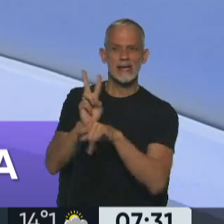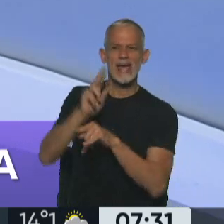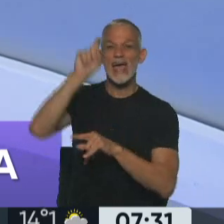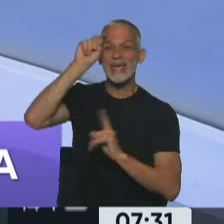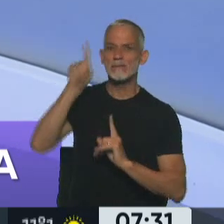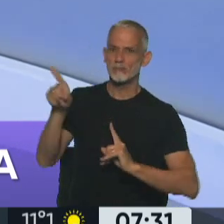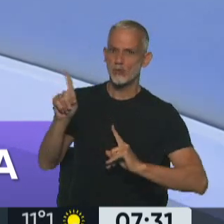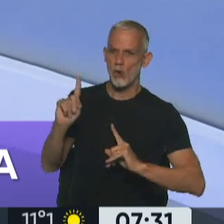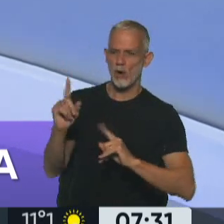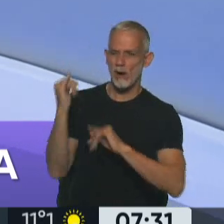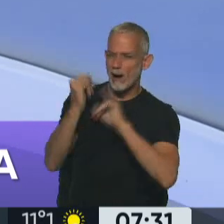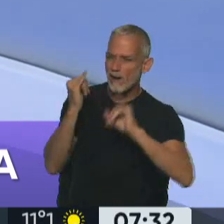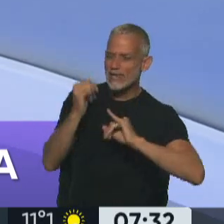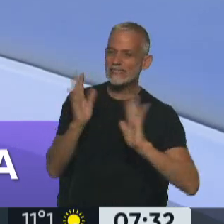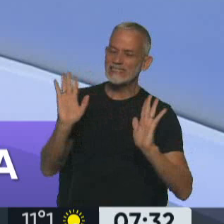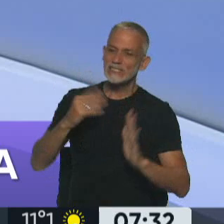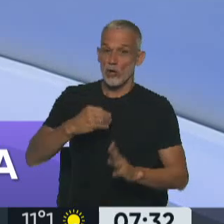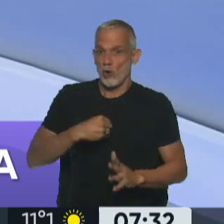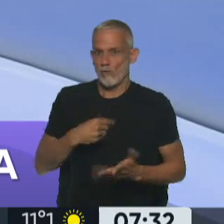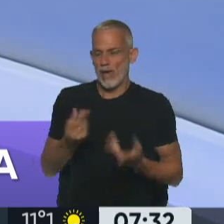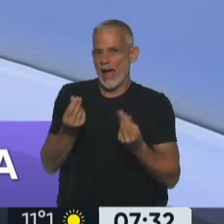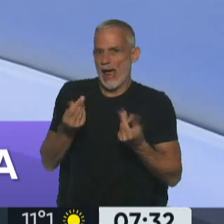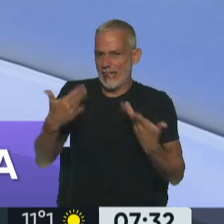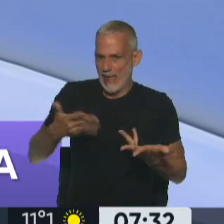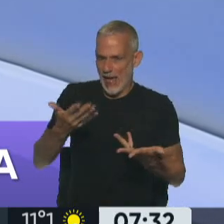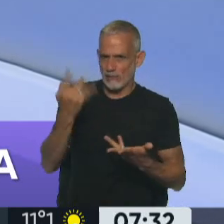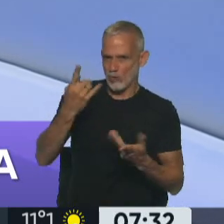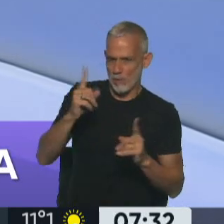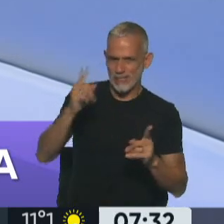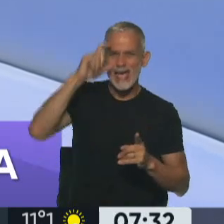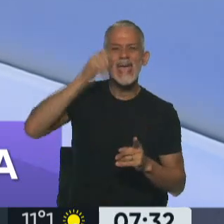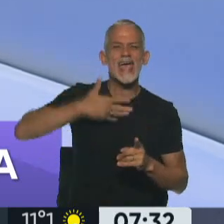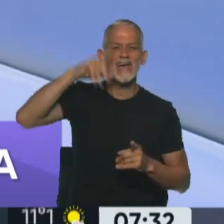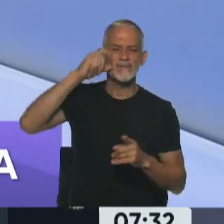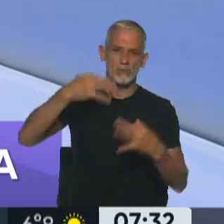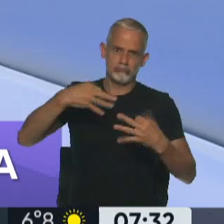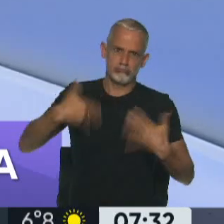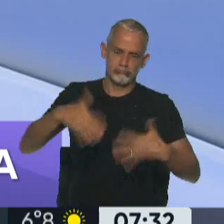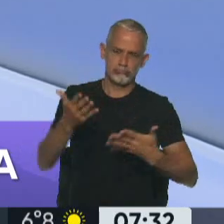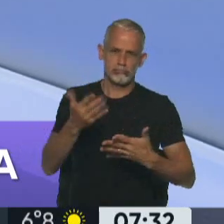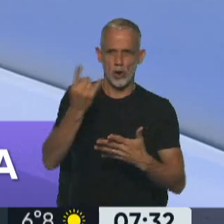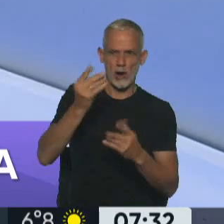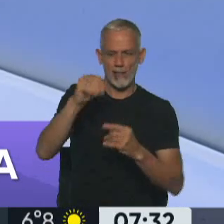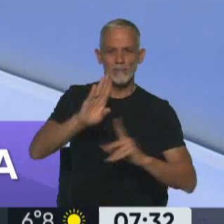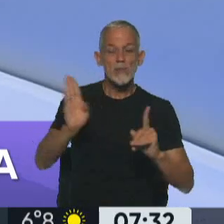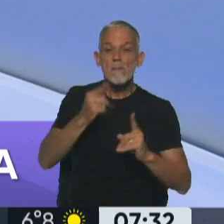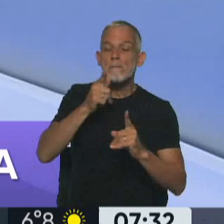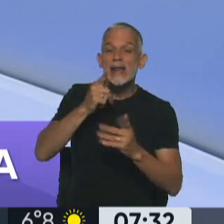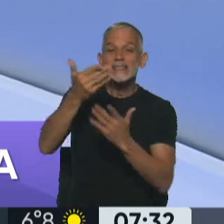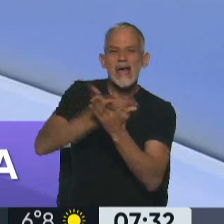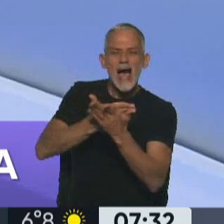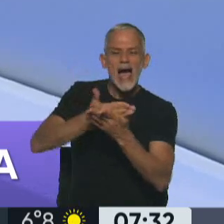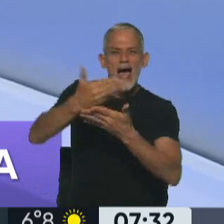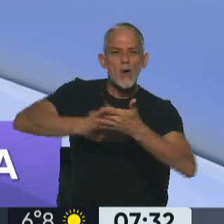egipcia, ¿no? Mira. Confiamos, por supuesto, en la calidad de la agencia EFE. En este caso, lo que plantea es que habría un acuerdo preliminar